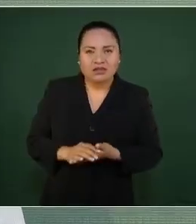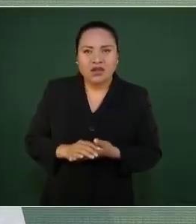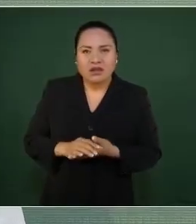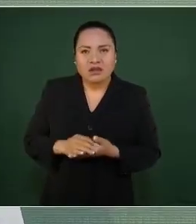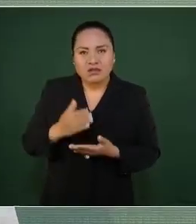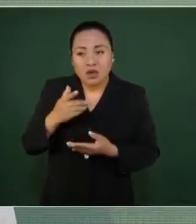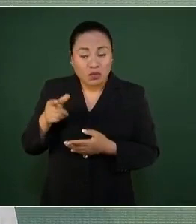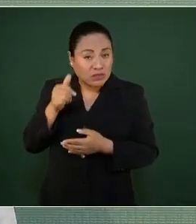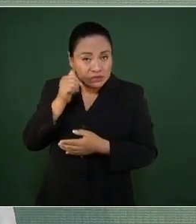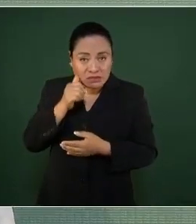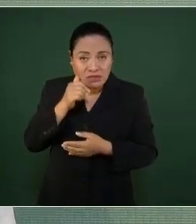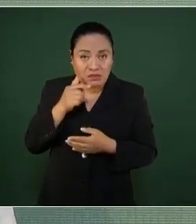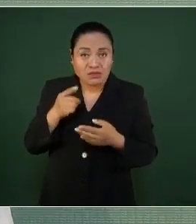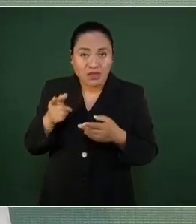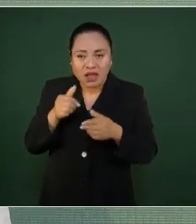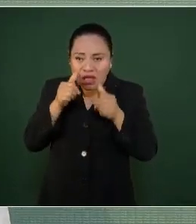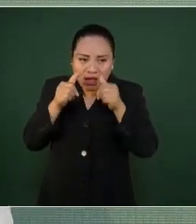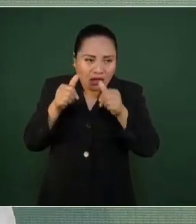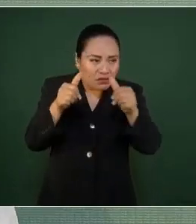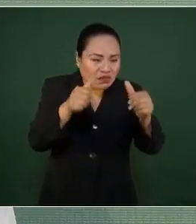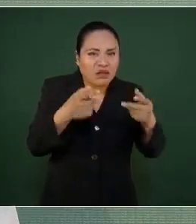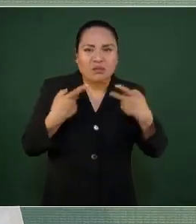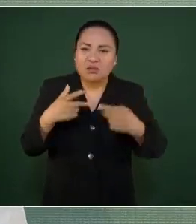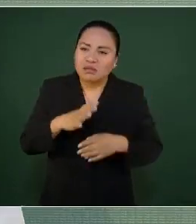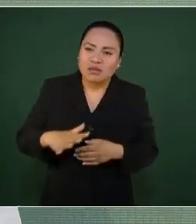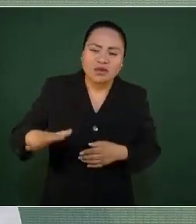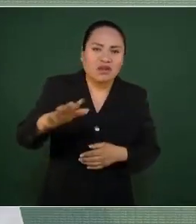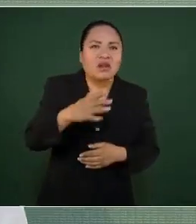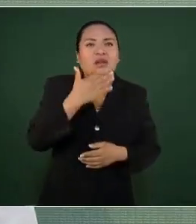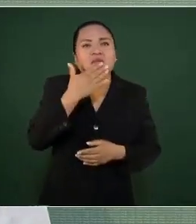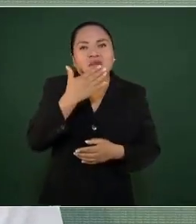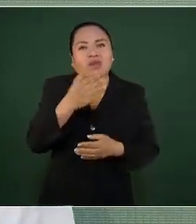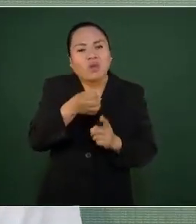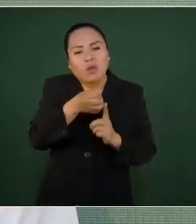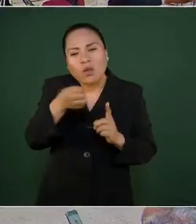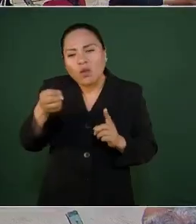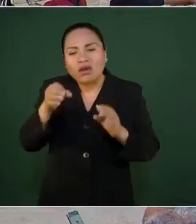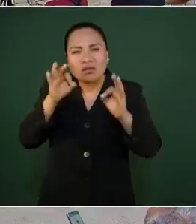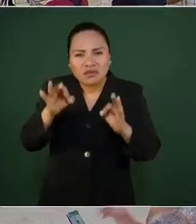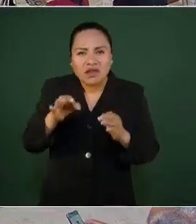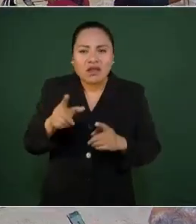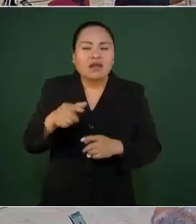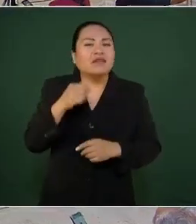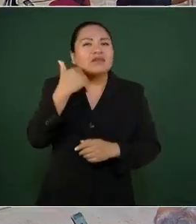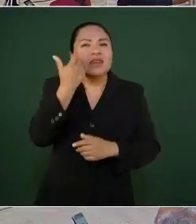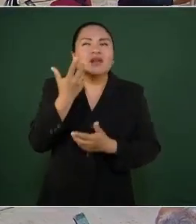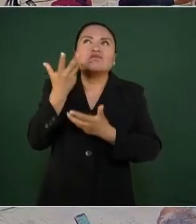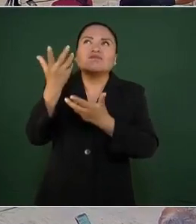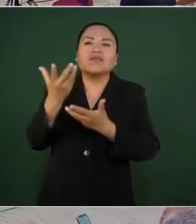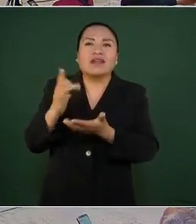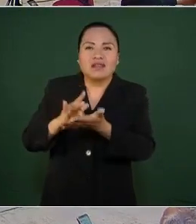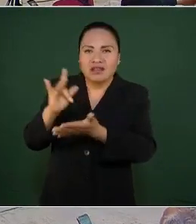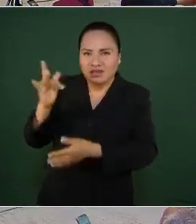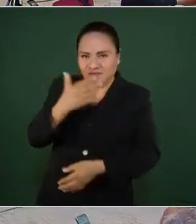devolverle a nuestro pueblo la dignidad y la esperanza. Gracias, señor presidente.